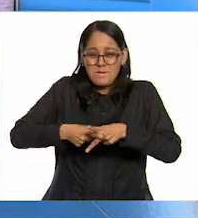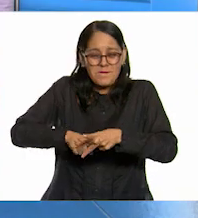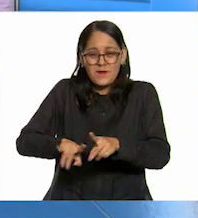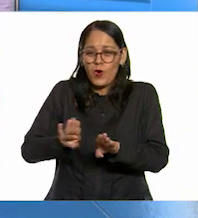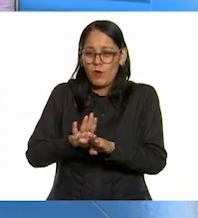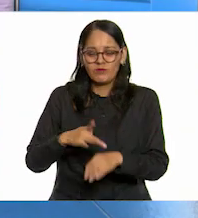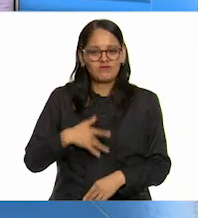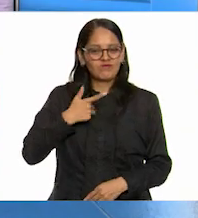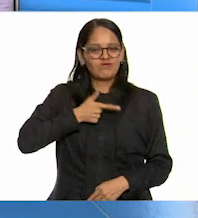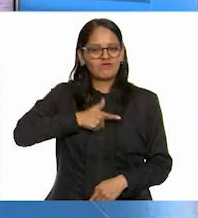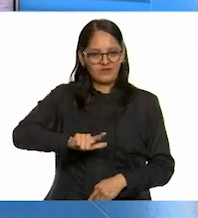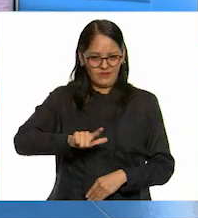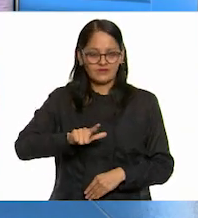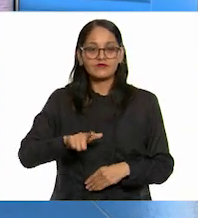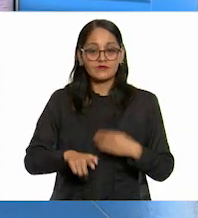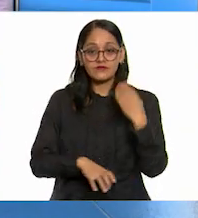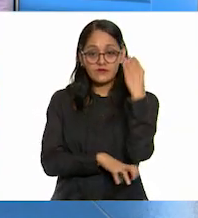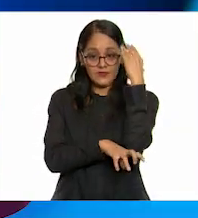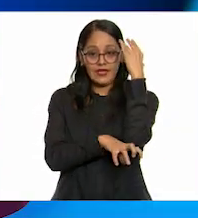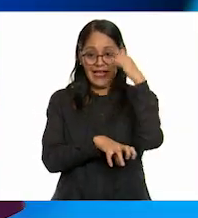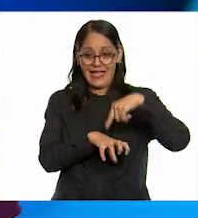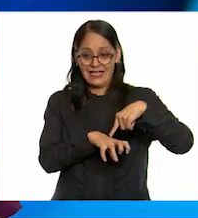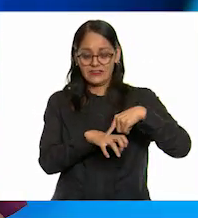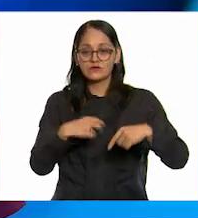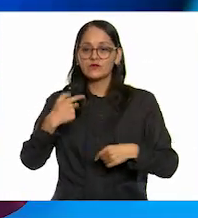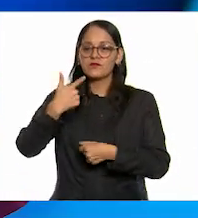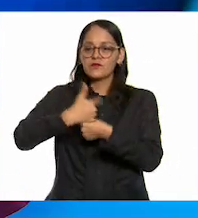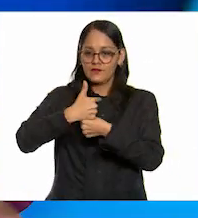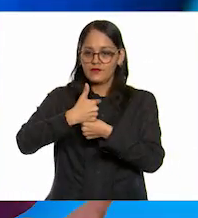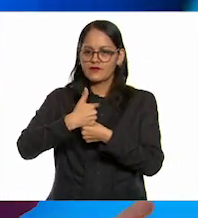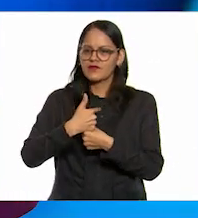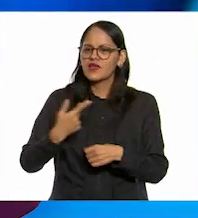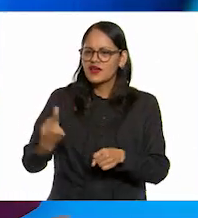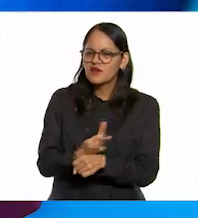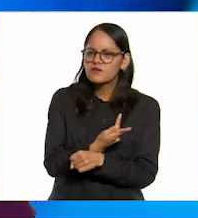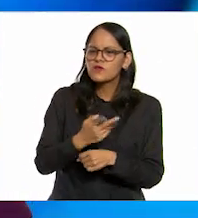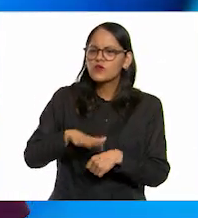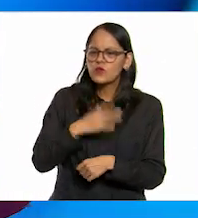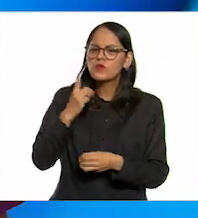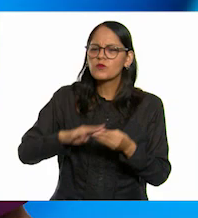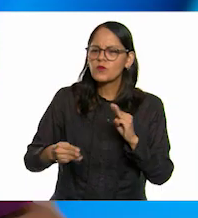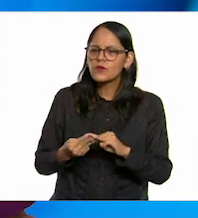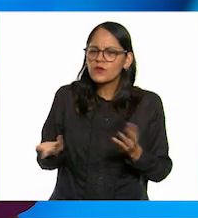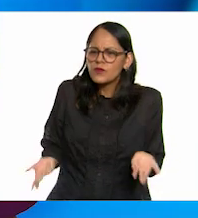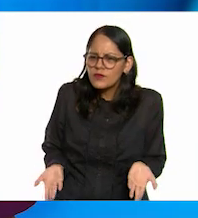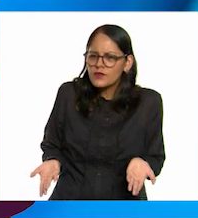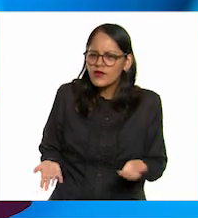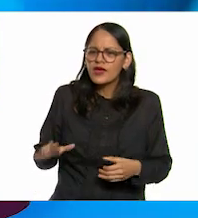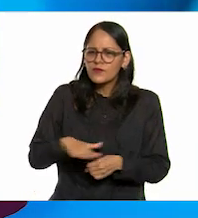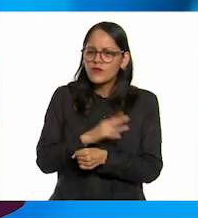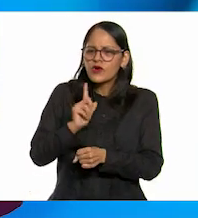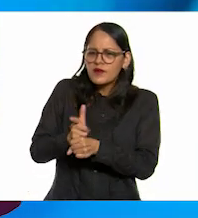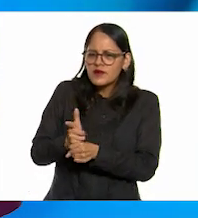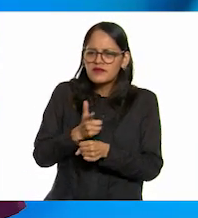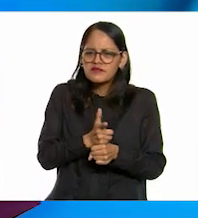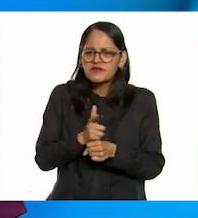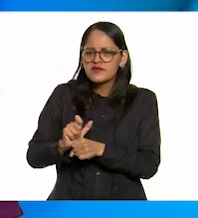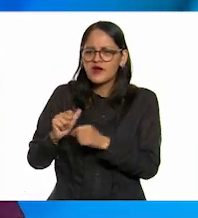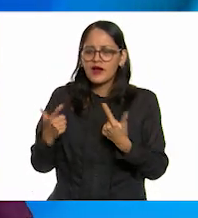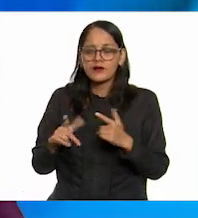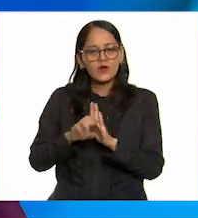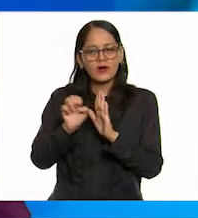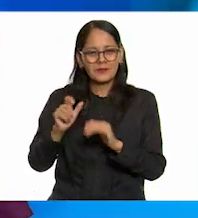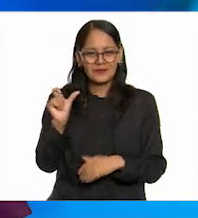nuestro disgusto. Aquí tenemos que identificar la situación, es decir, preguntarnos qué es lo que nos desagrada,